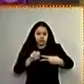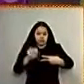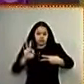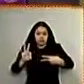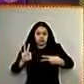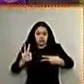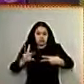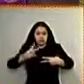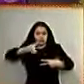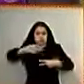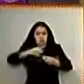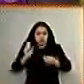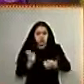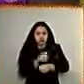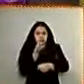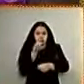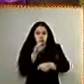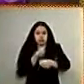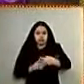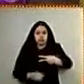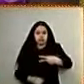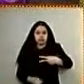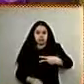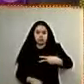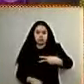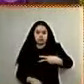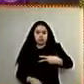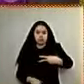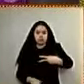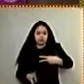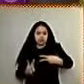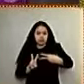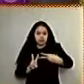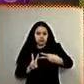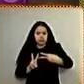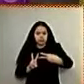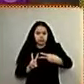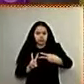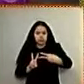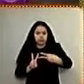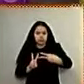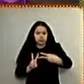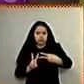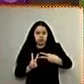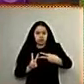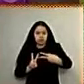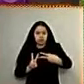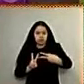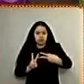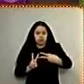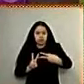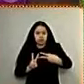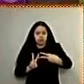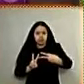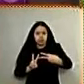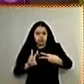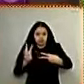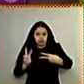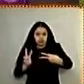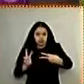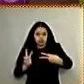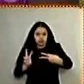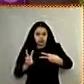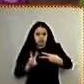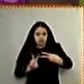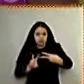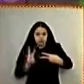número premiado, primer dígito. Y este es el 2, segundo dígito. Y este es el 6, segundo número